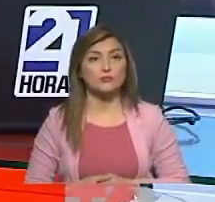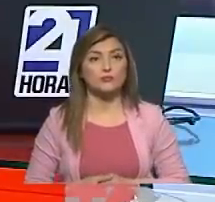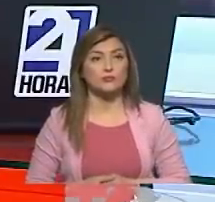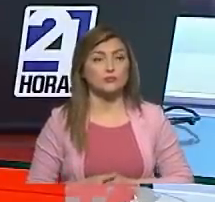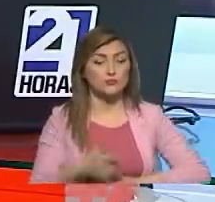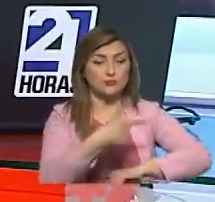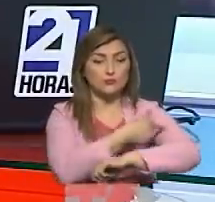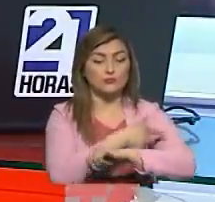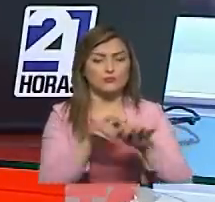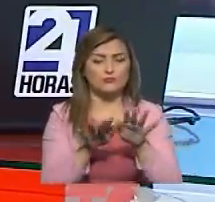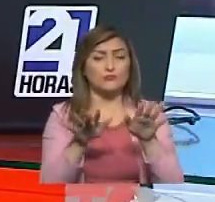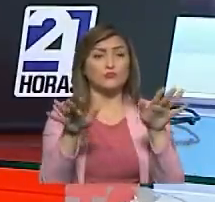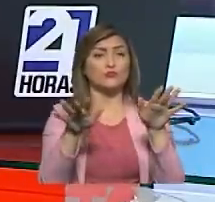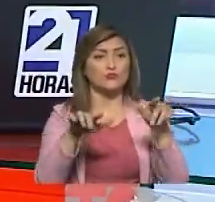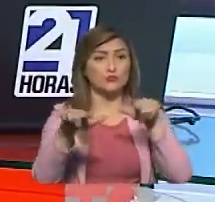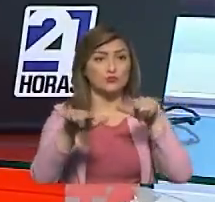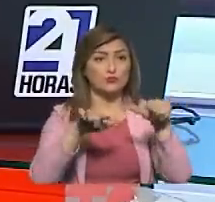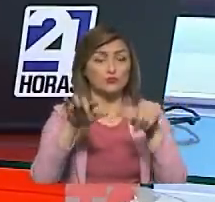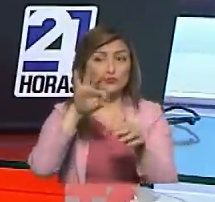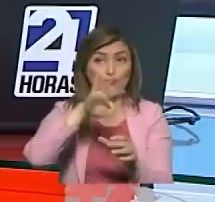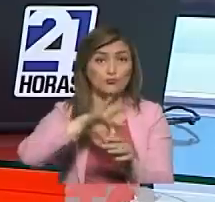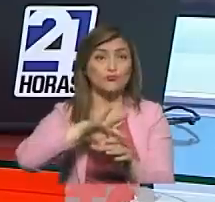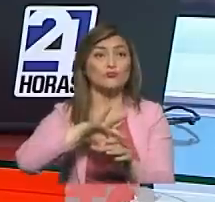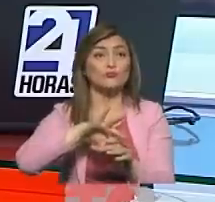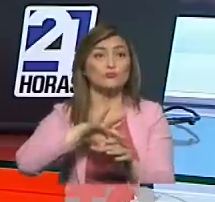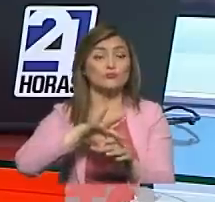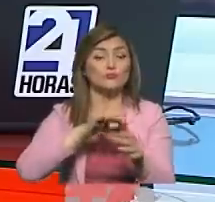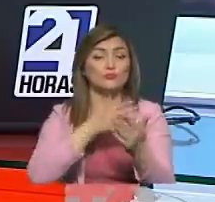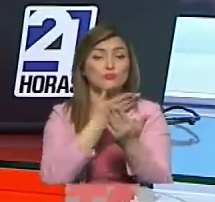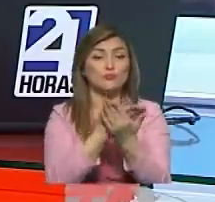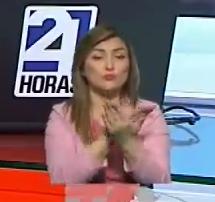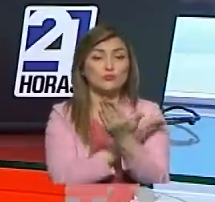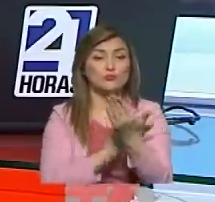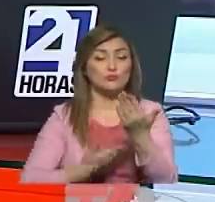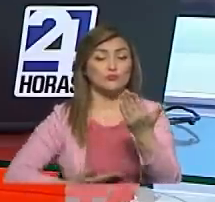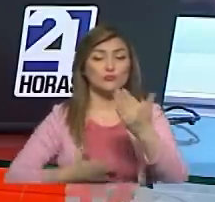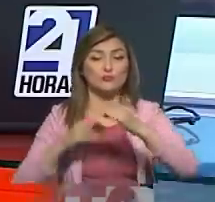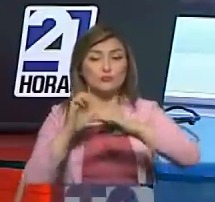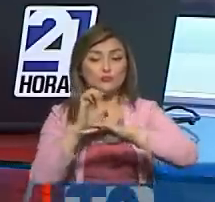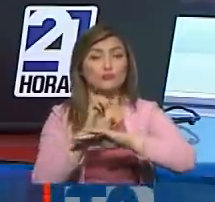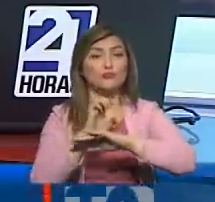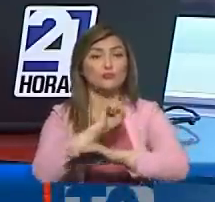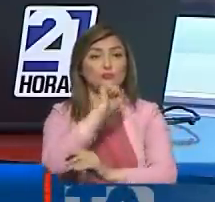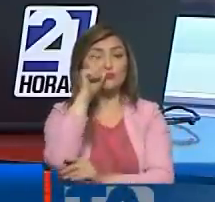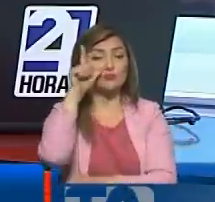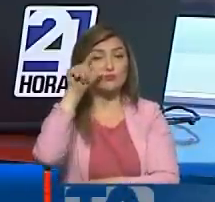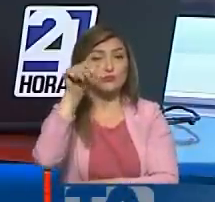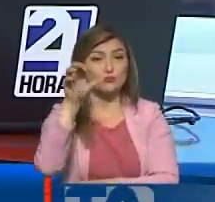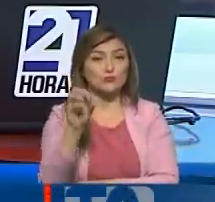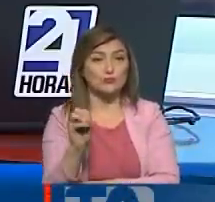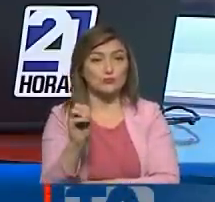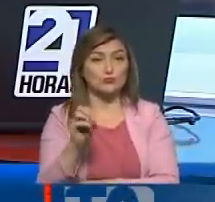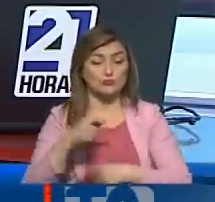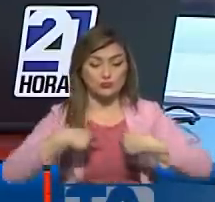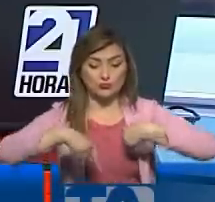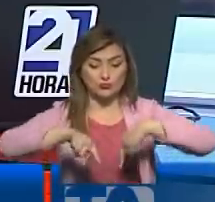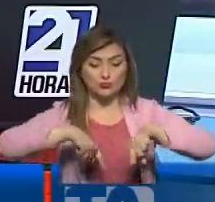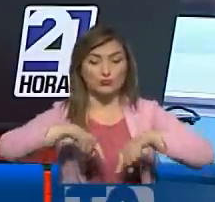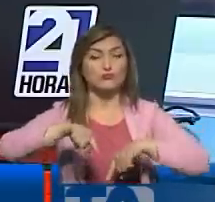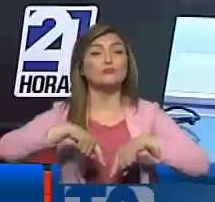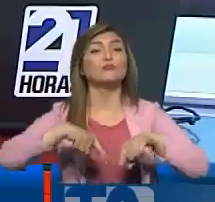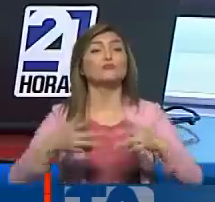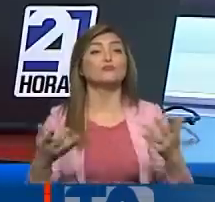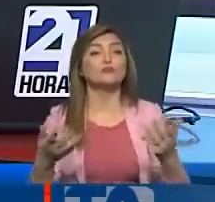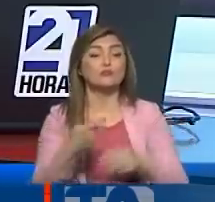La vacunación masiva en recintos electorales es lo que plantea el presidente de la República electo, Guillermo Lasso, como logística para la